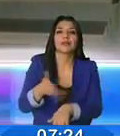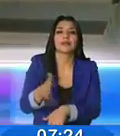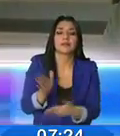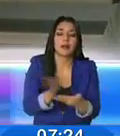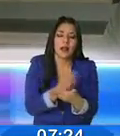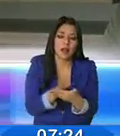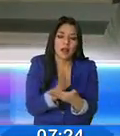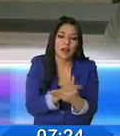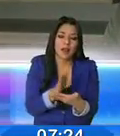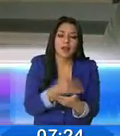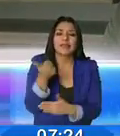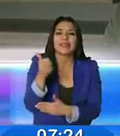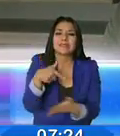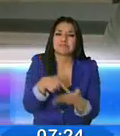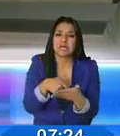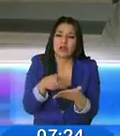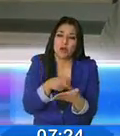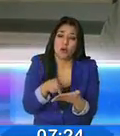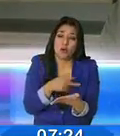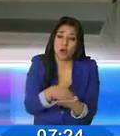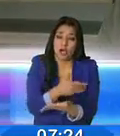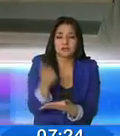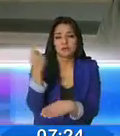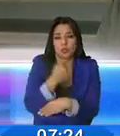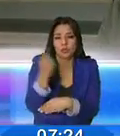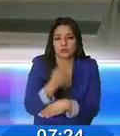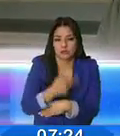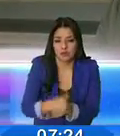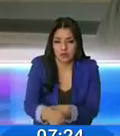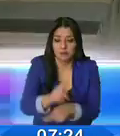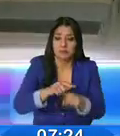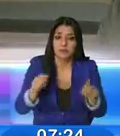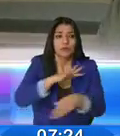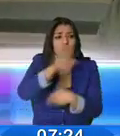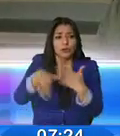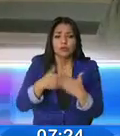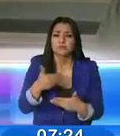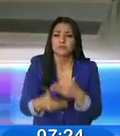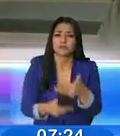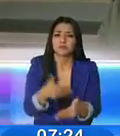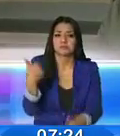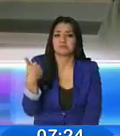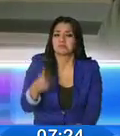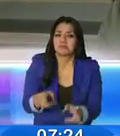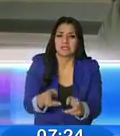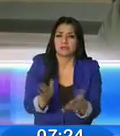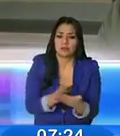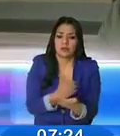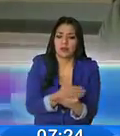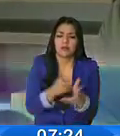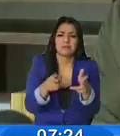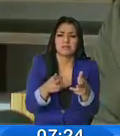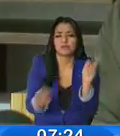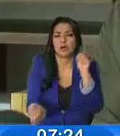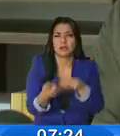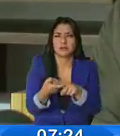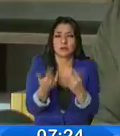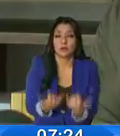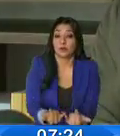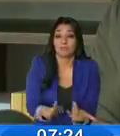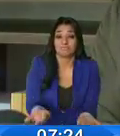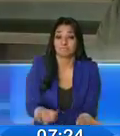leer 10.000 fojas en tan pocos días. Resulta ser que todos los sujetos procesales tenemos la misma cantidad de expedientes hasta el día de